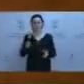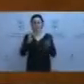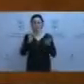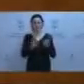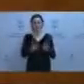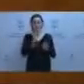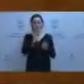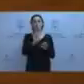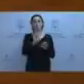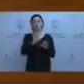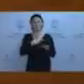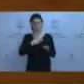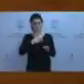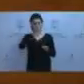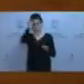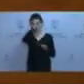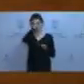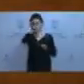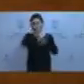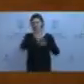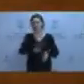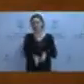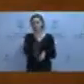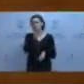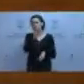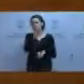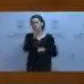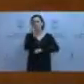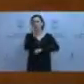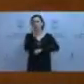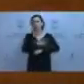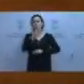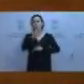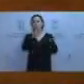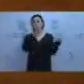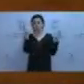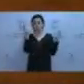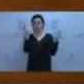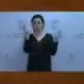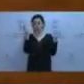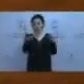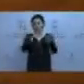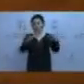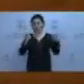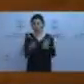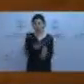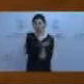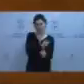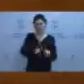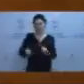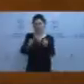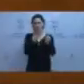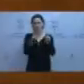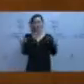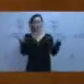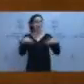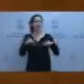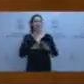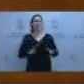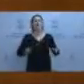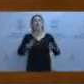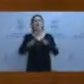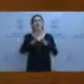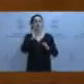Grupo Parlamentario le parece una aberración que se repartan fondos públicos sin pasar por esta Cámara y sin contar con todos los colectivos afectados.